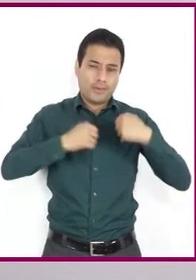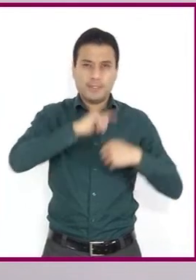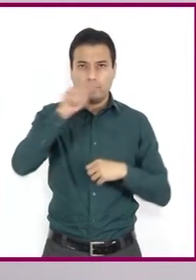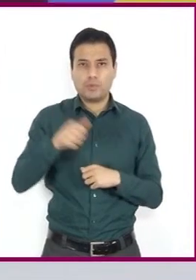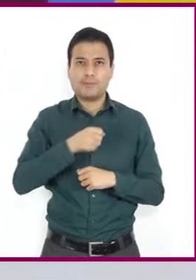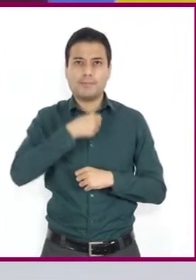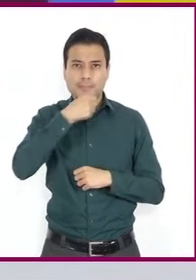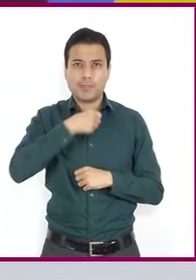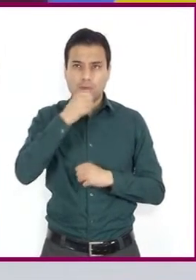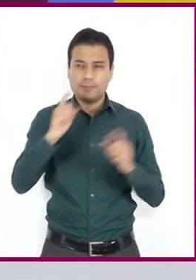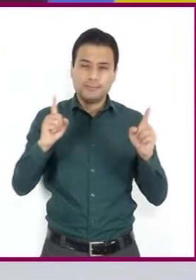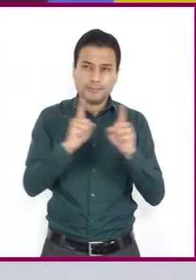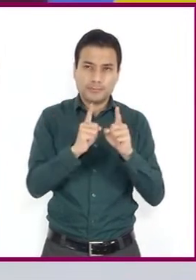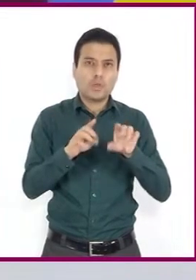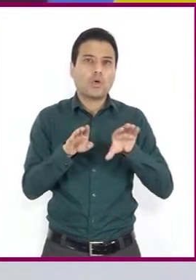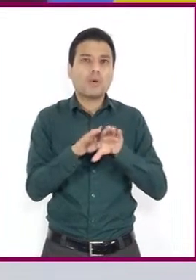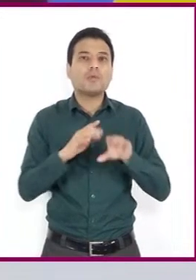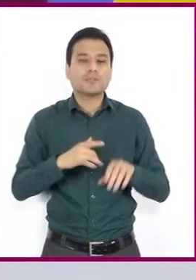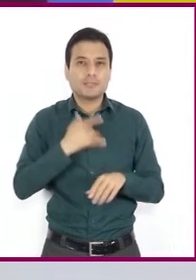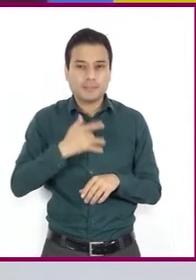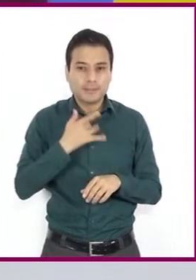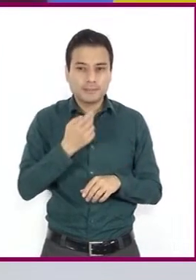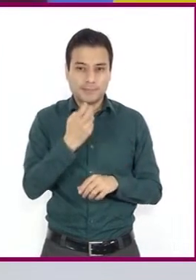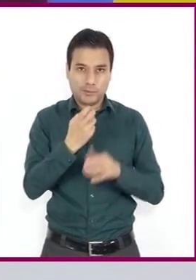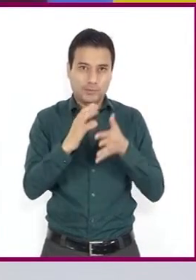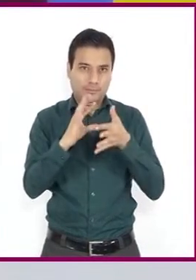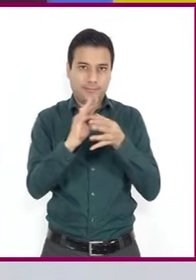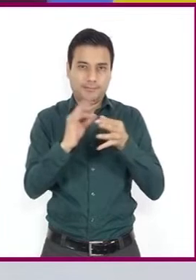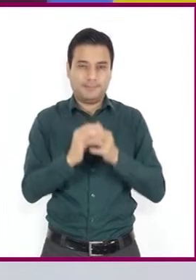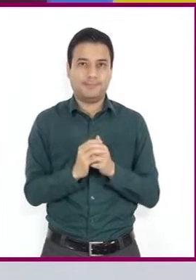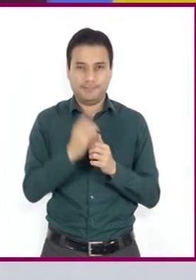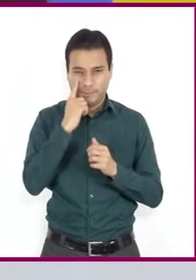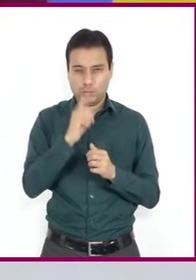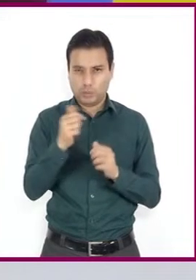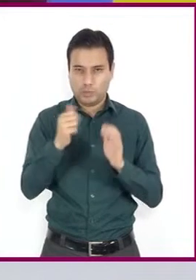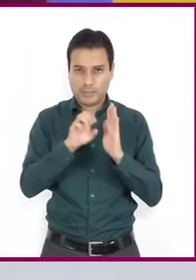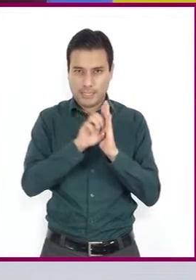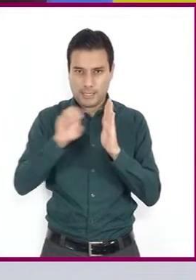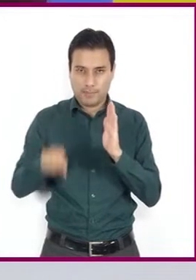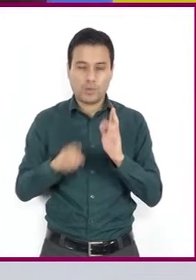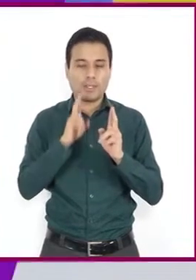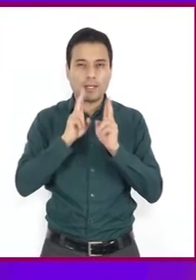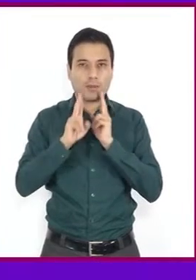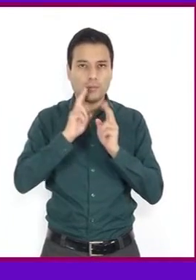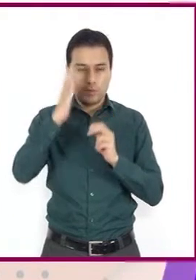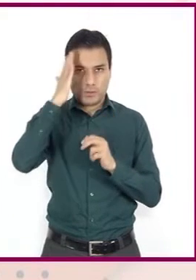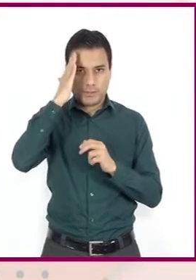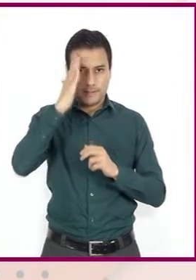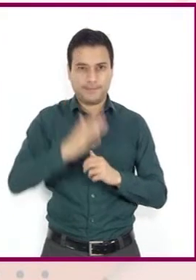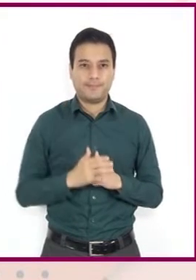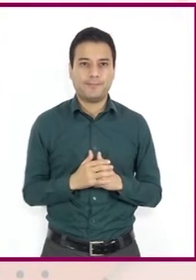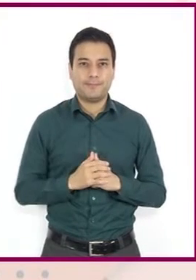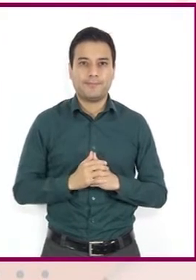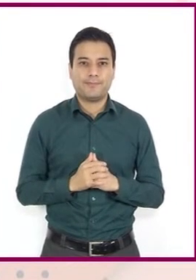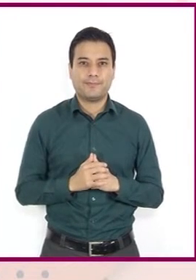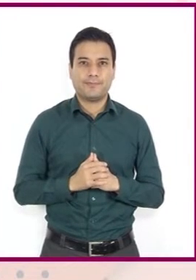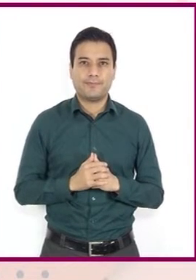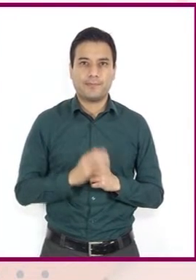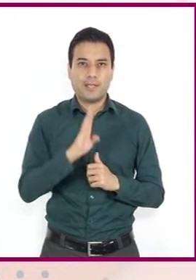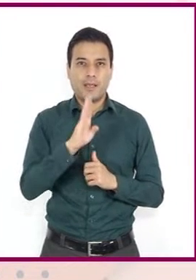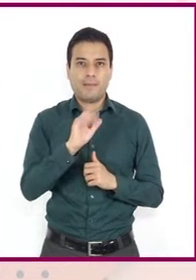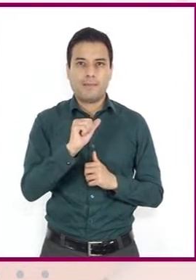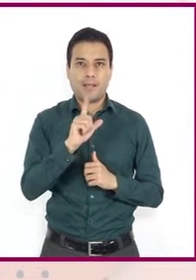experiencia. Leamos otro fragmento donde se encuentra un narrador protagonista. Balún